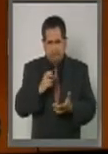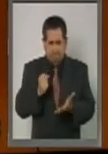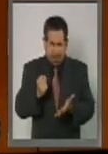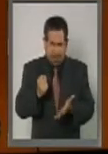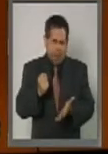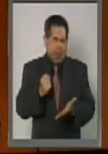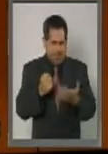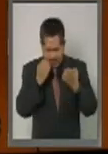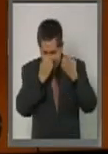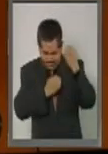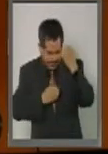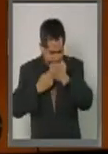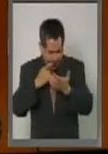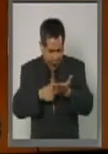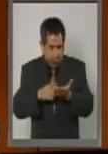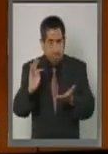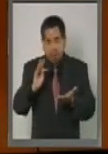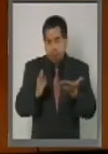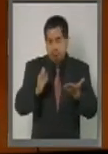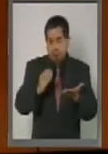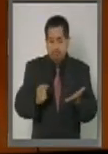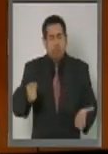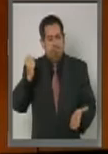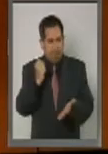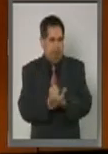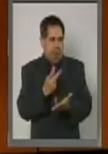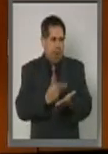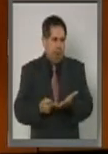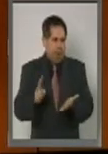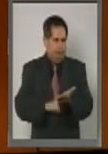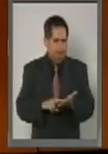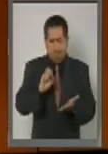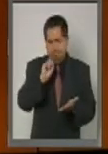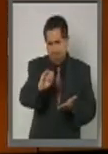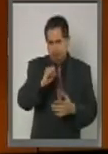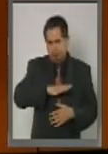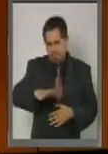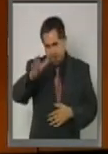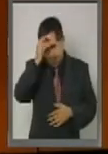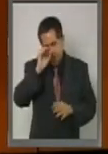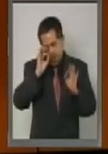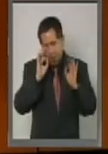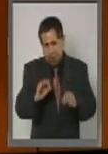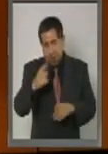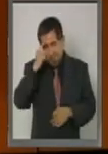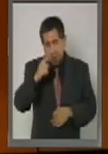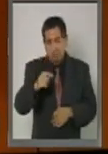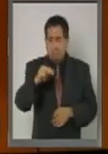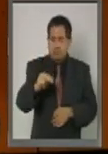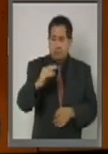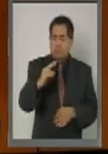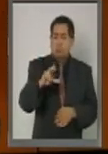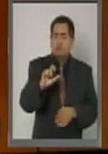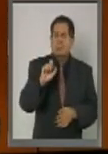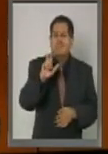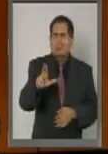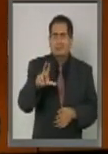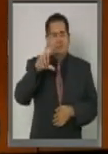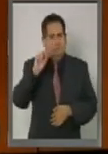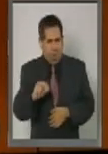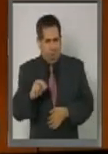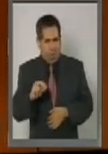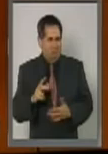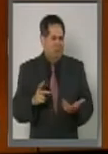una pronta valoración y en su caso ratificación a este emblemático tratado del que México orgullosamente ha sido